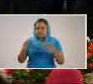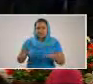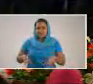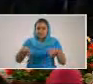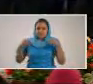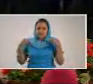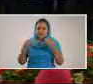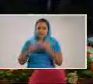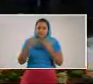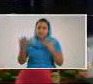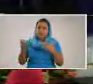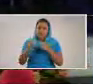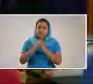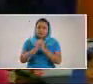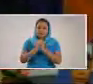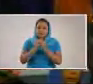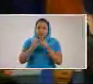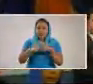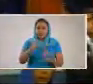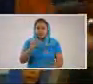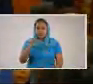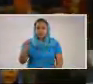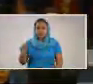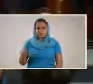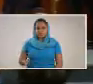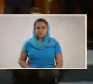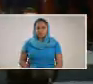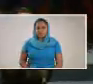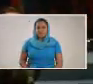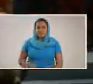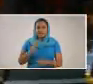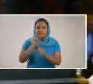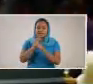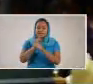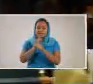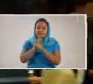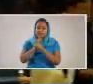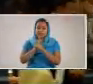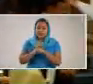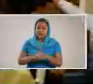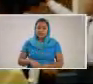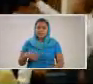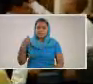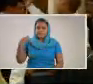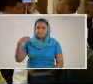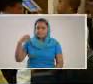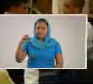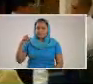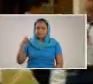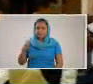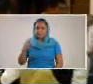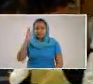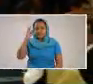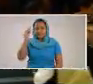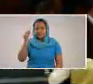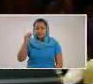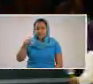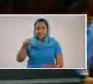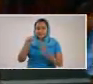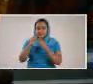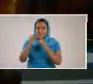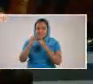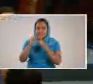Vamos a orar también por usted, en general la congregación, para que estas